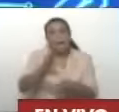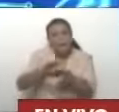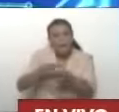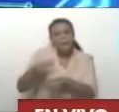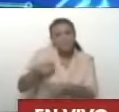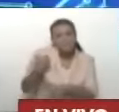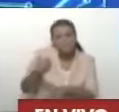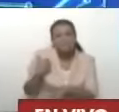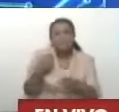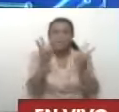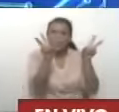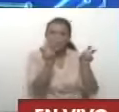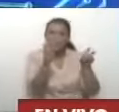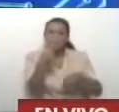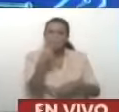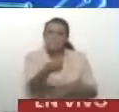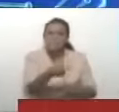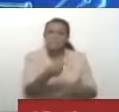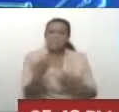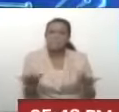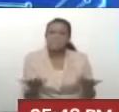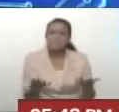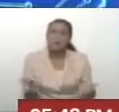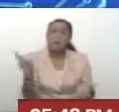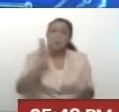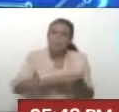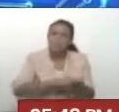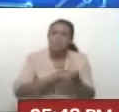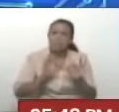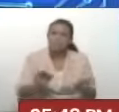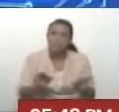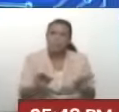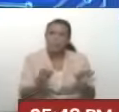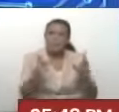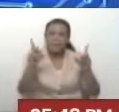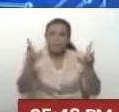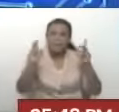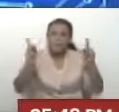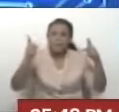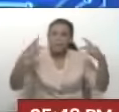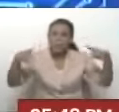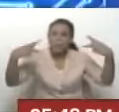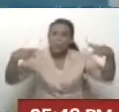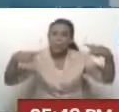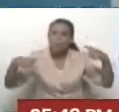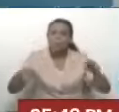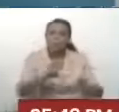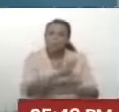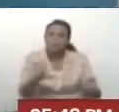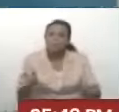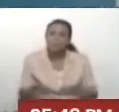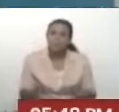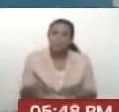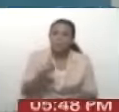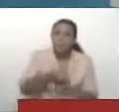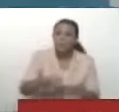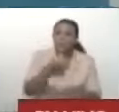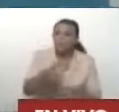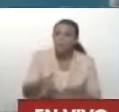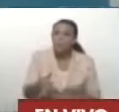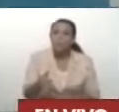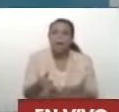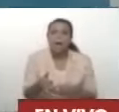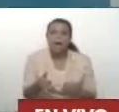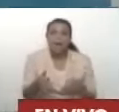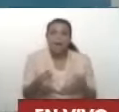justamente esa mención que está haciendo, también repasar esta última de esta nota, en donde los senadores acusaron a estas plataformas,